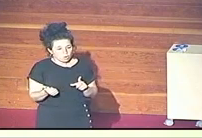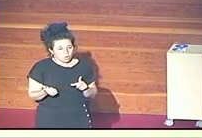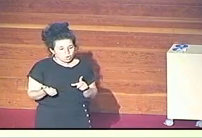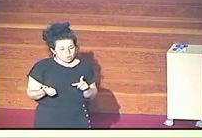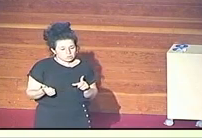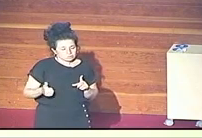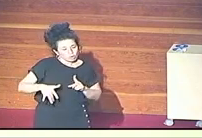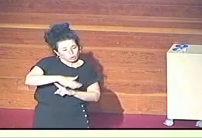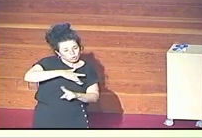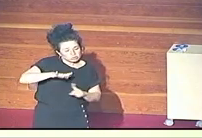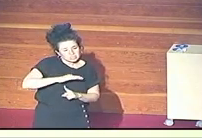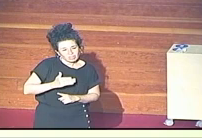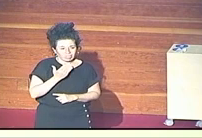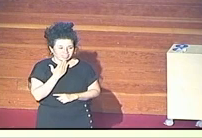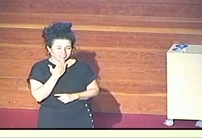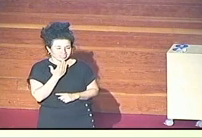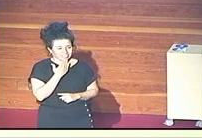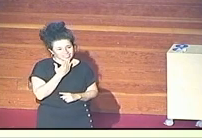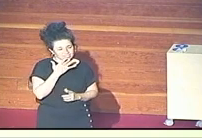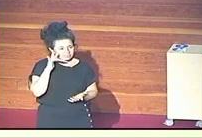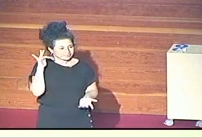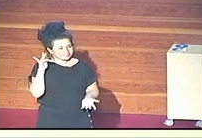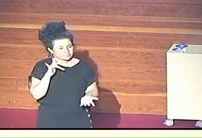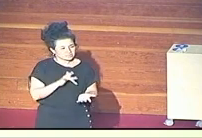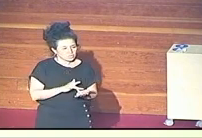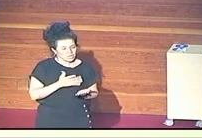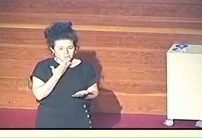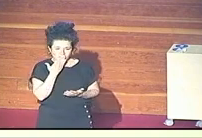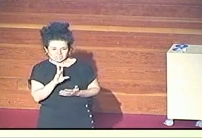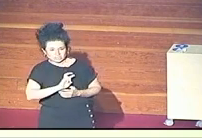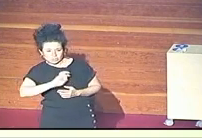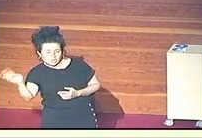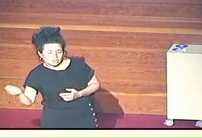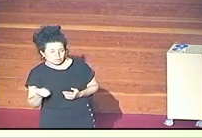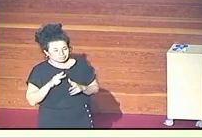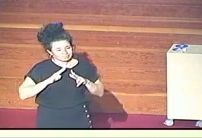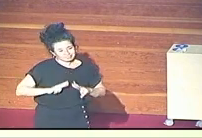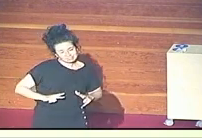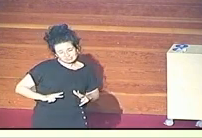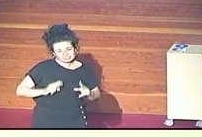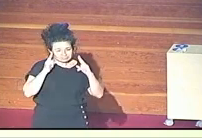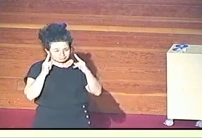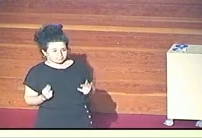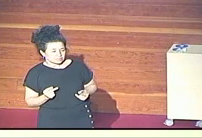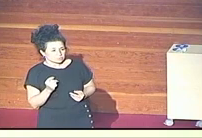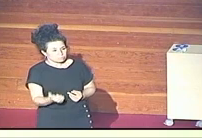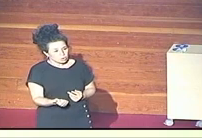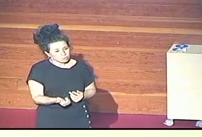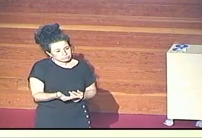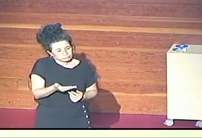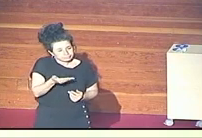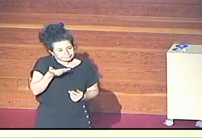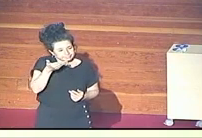en el que bueno pues estamos en otra actitud no más distendida si es importante que haya